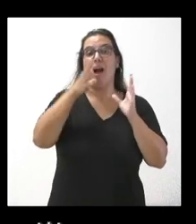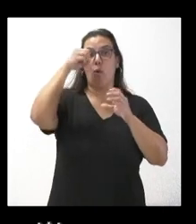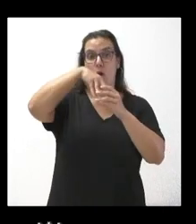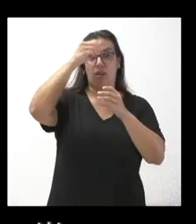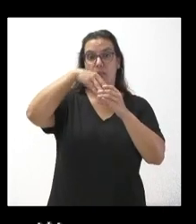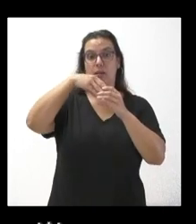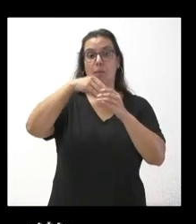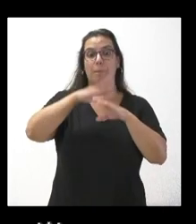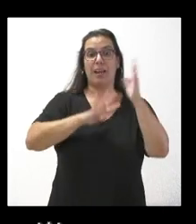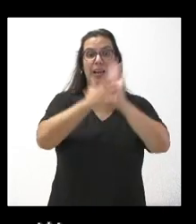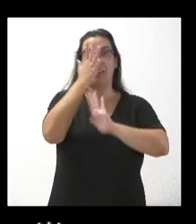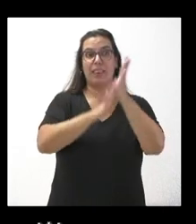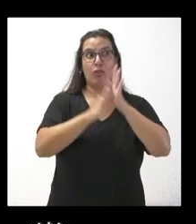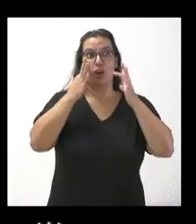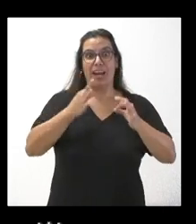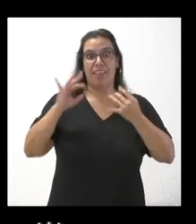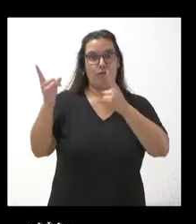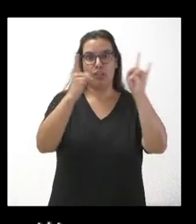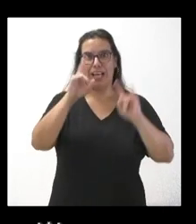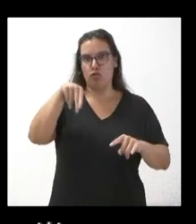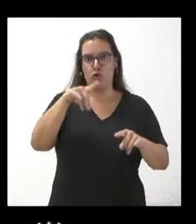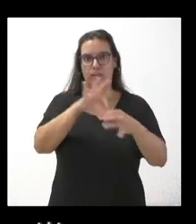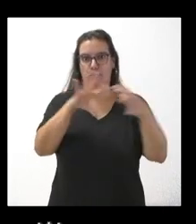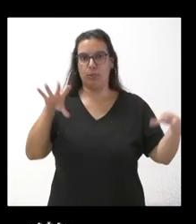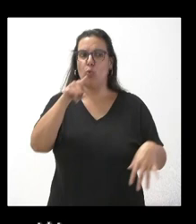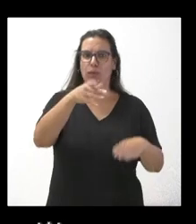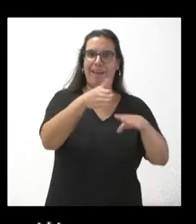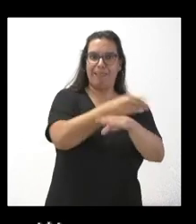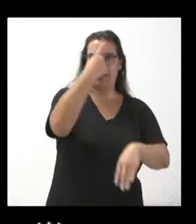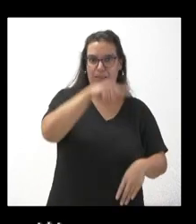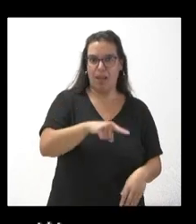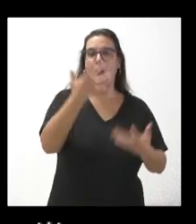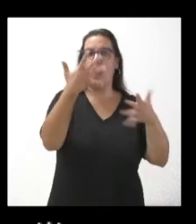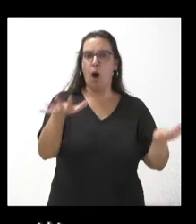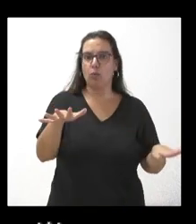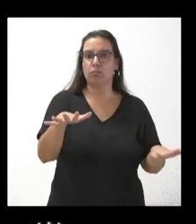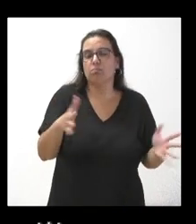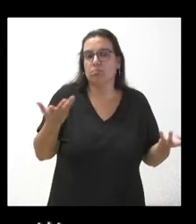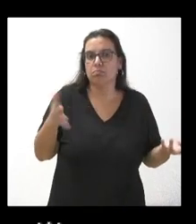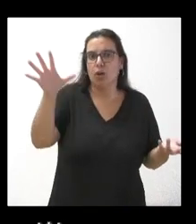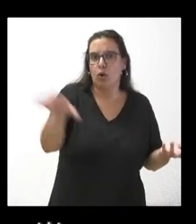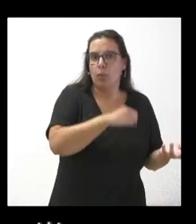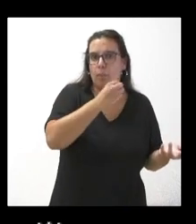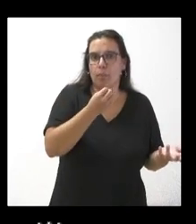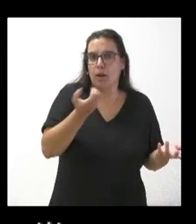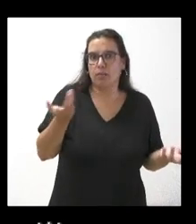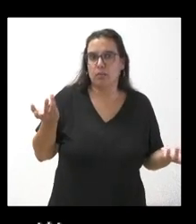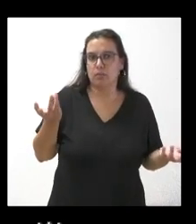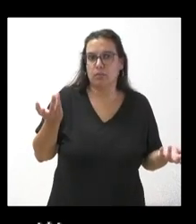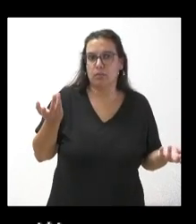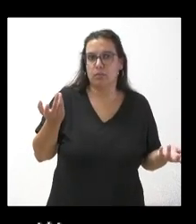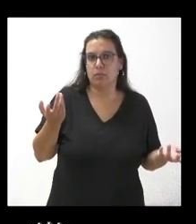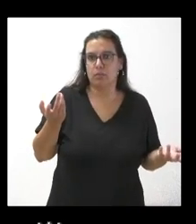pensados para usos forestales y que ustedes ya conocían esta situación y aún así han decidido optar por